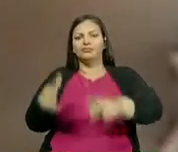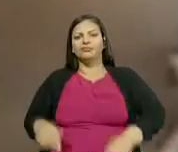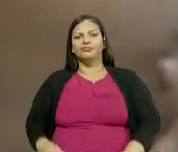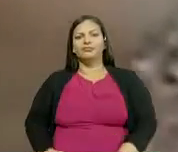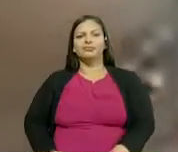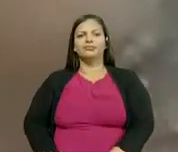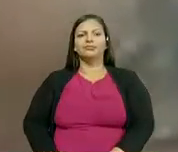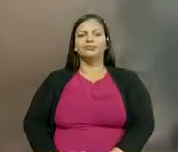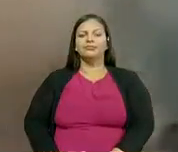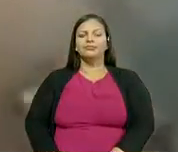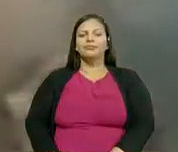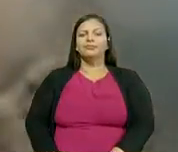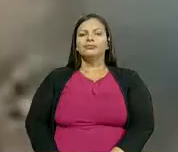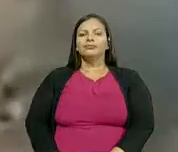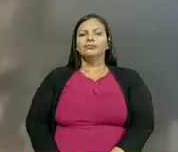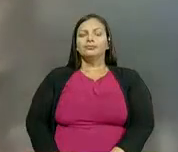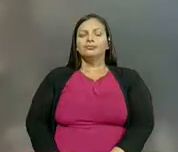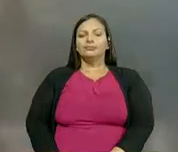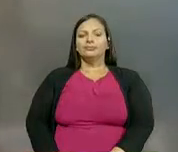vehículo.